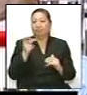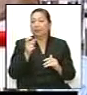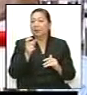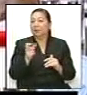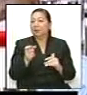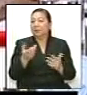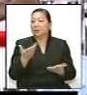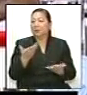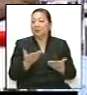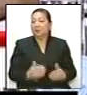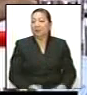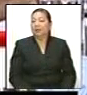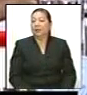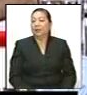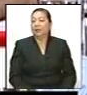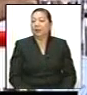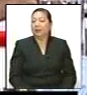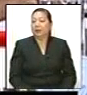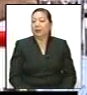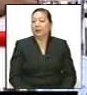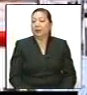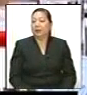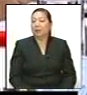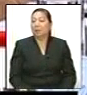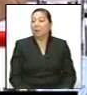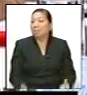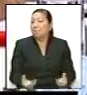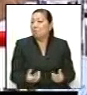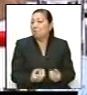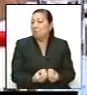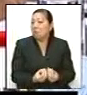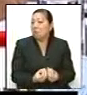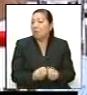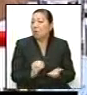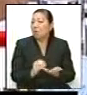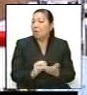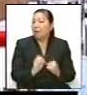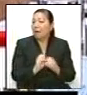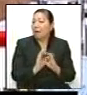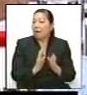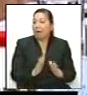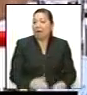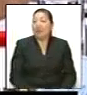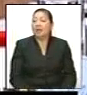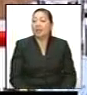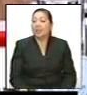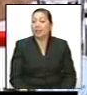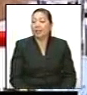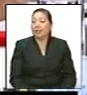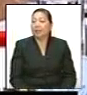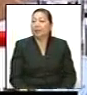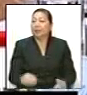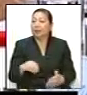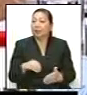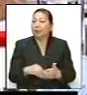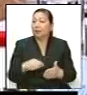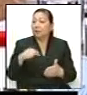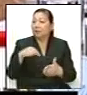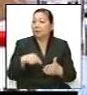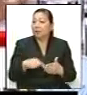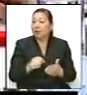que había poca transparencia en la aplicación de estos